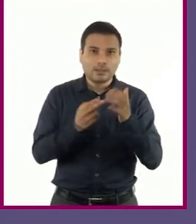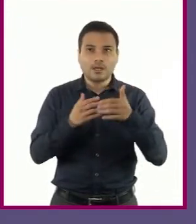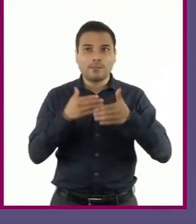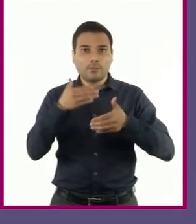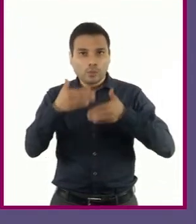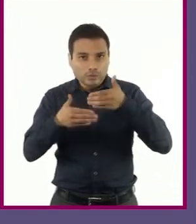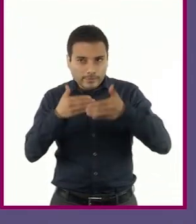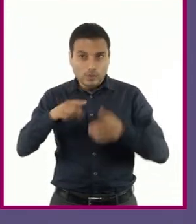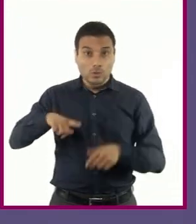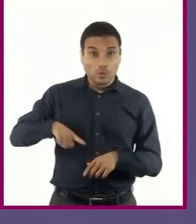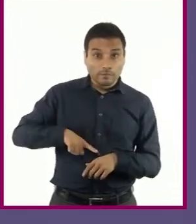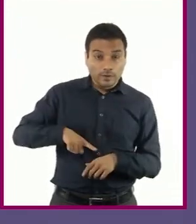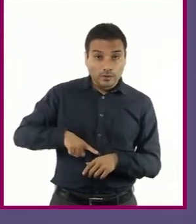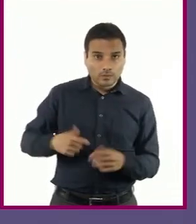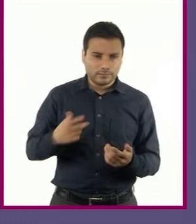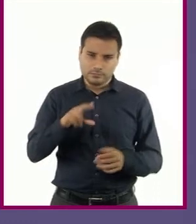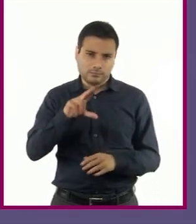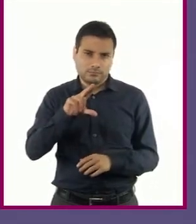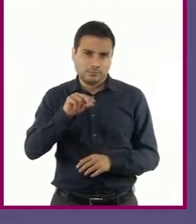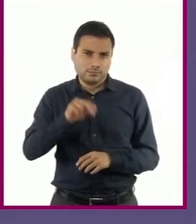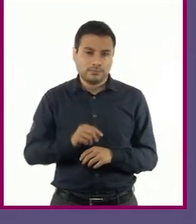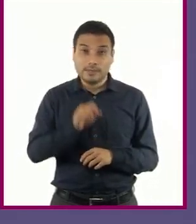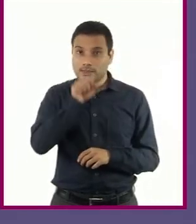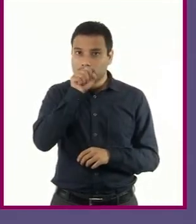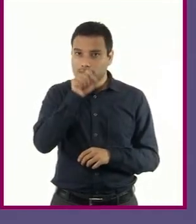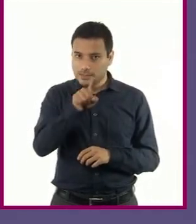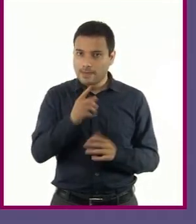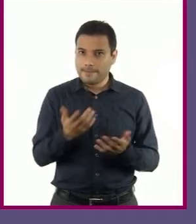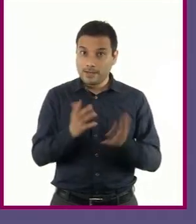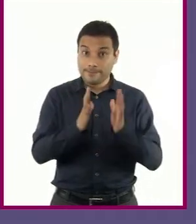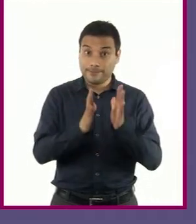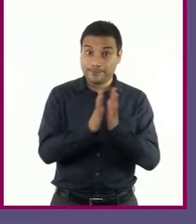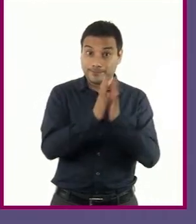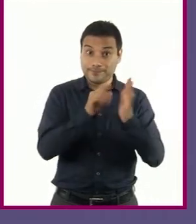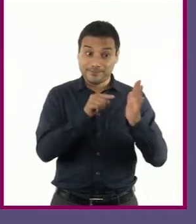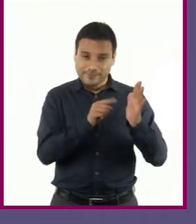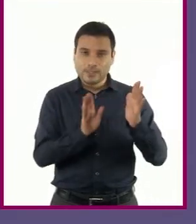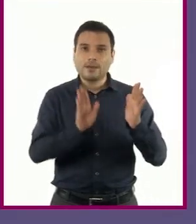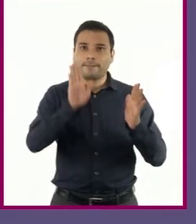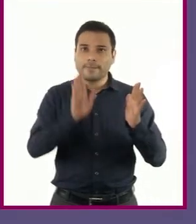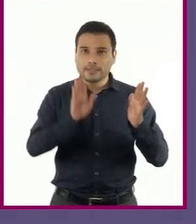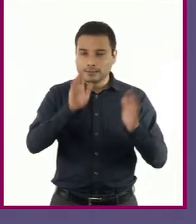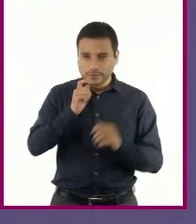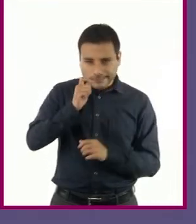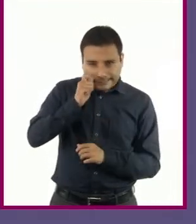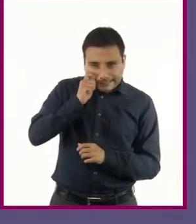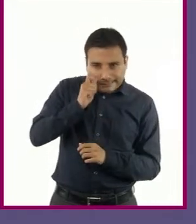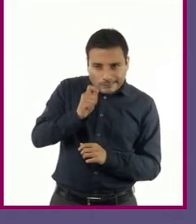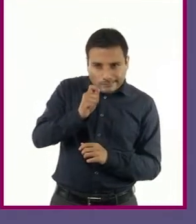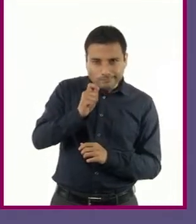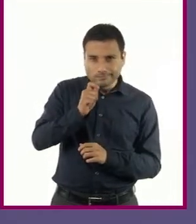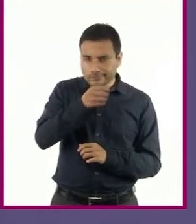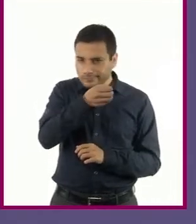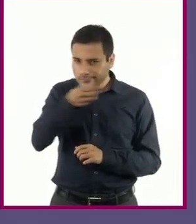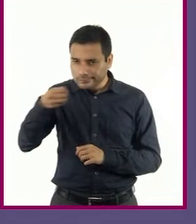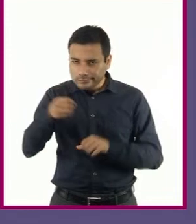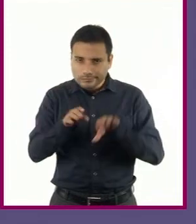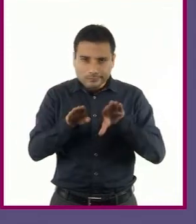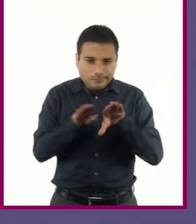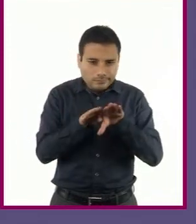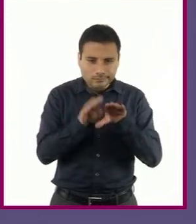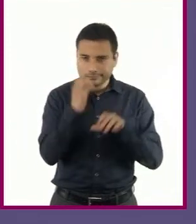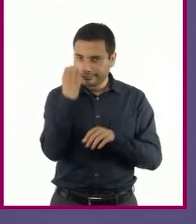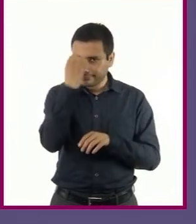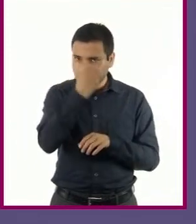gobierno. Se vuelve también una especie de lupa con la cual podemos mirar y evaluar la forma en que nos organizamos como sociedad